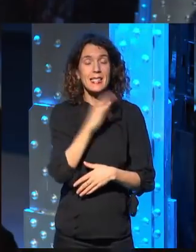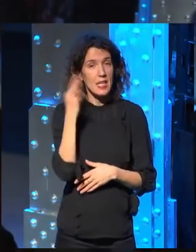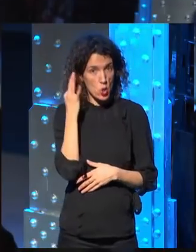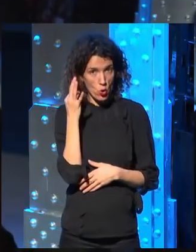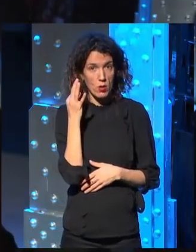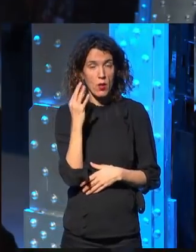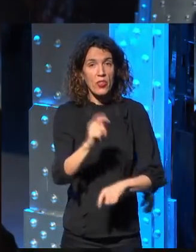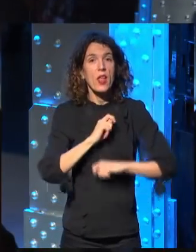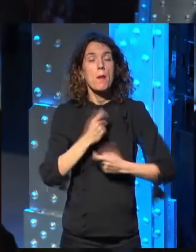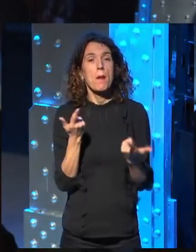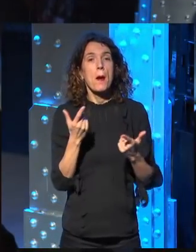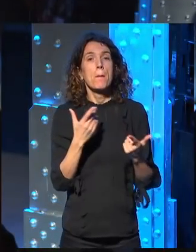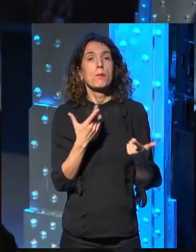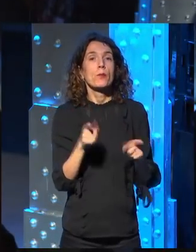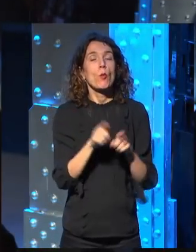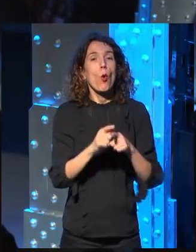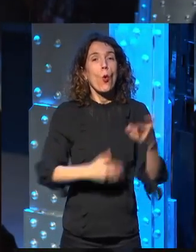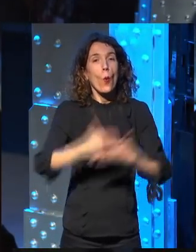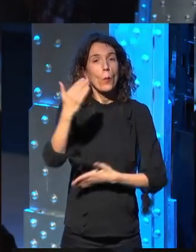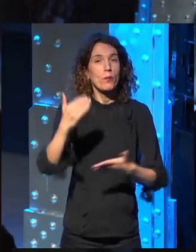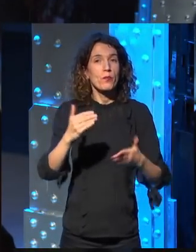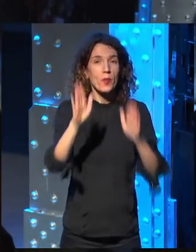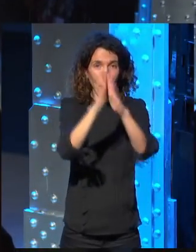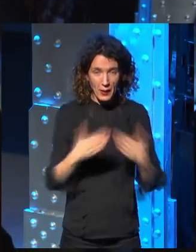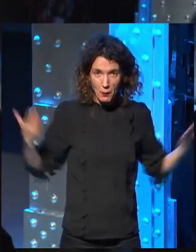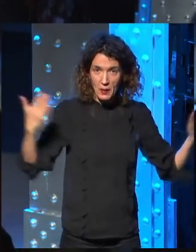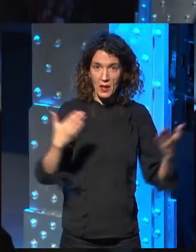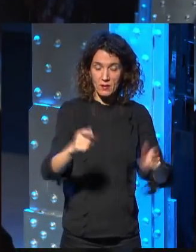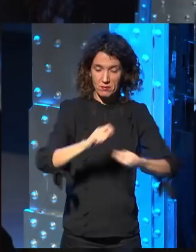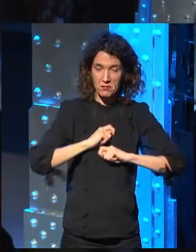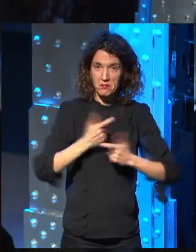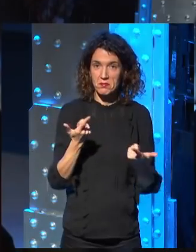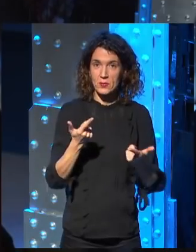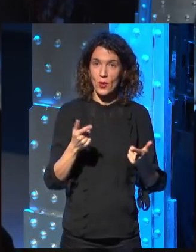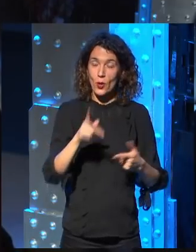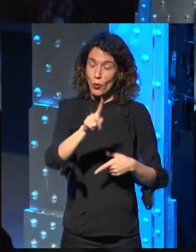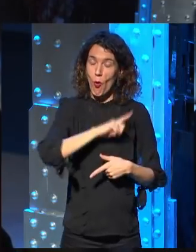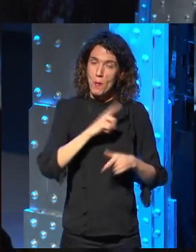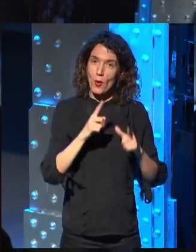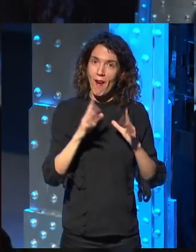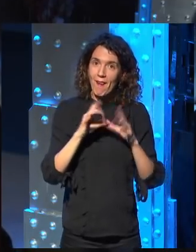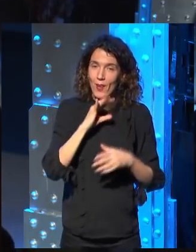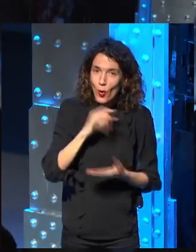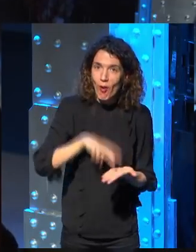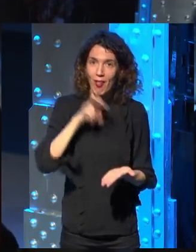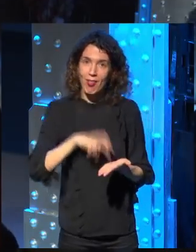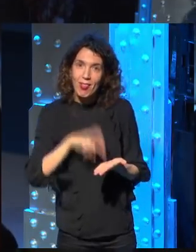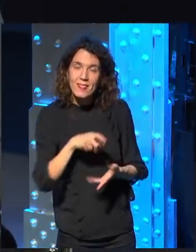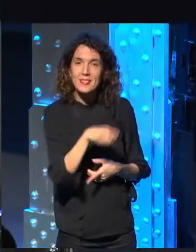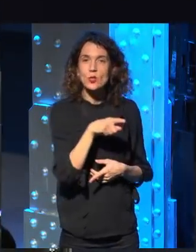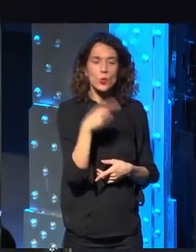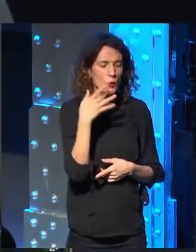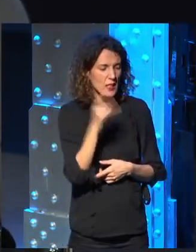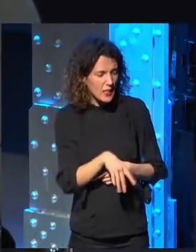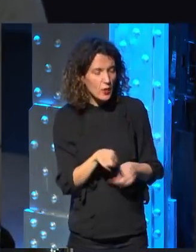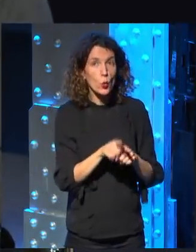daban unos folletos bíblicos, me dieron uno, y claro, como nadie les hacía caso, de pronto se entusiasmaron conmigo, ¿no? Empezaron a decir, ¿y usted cree en